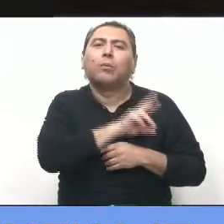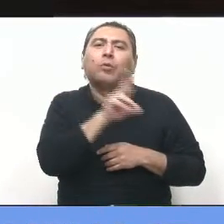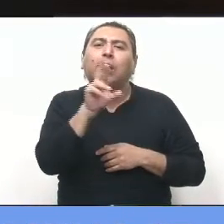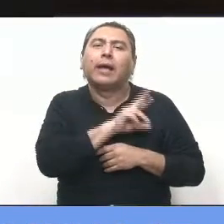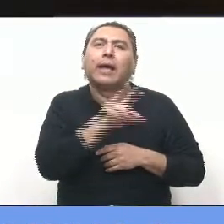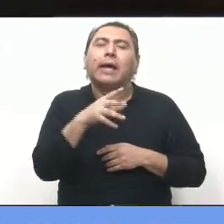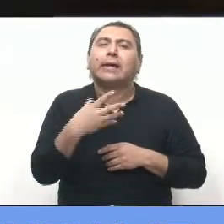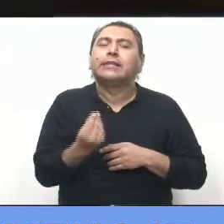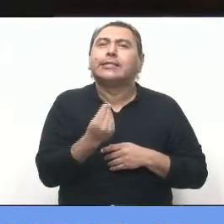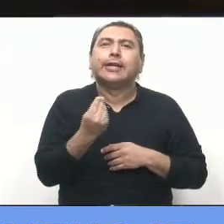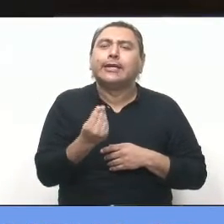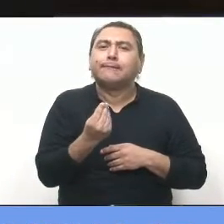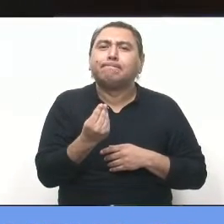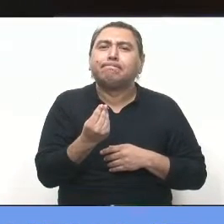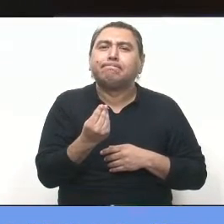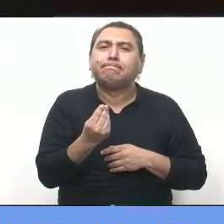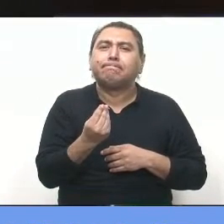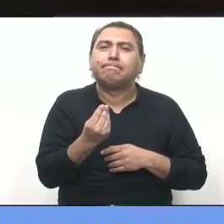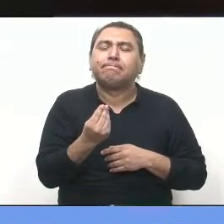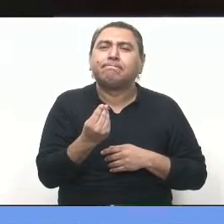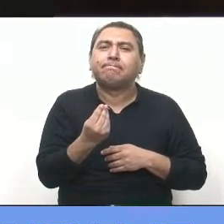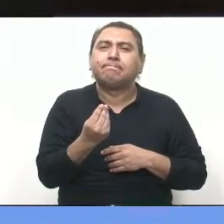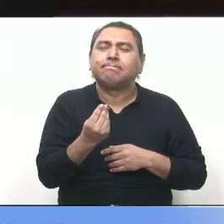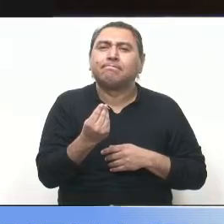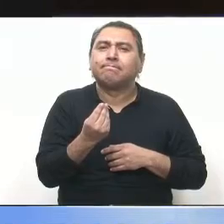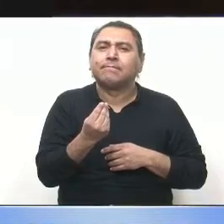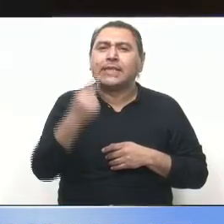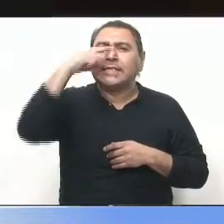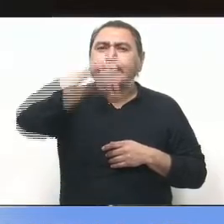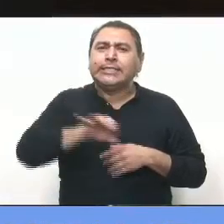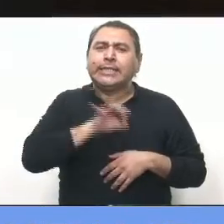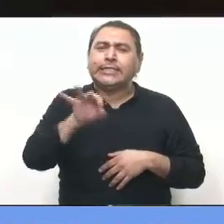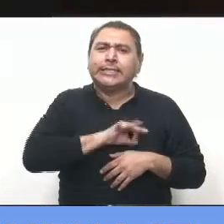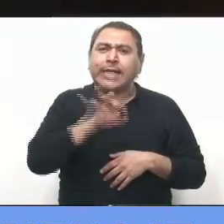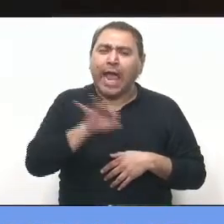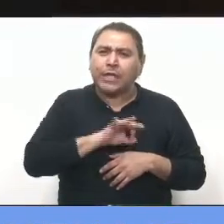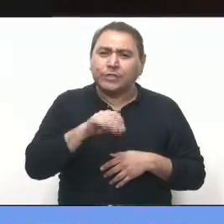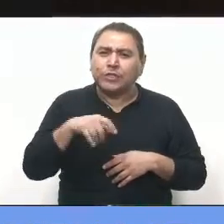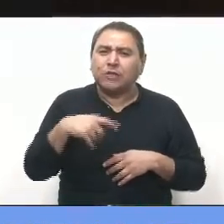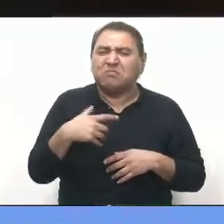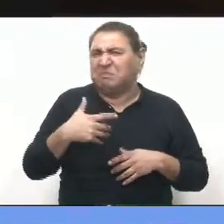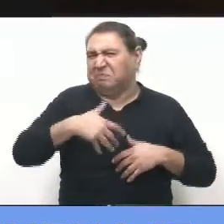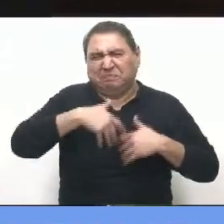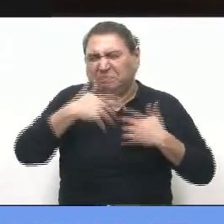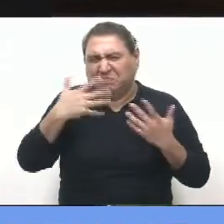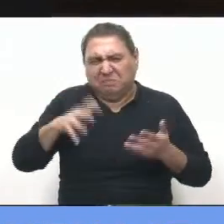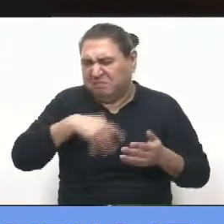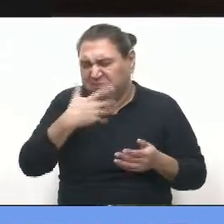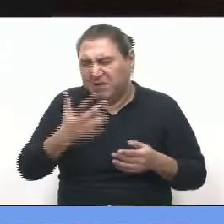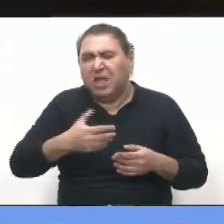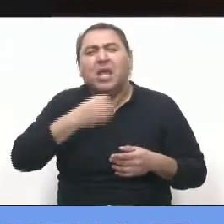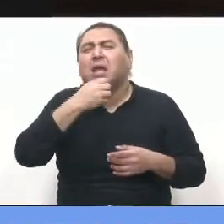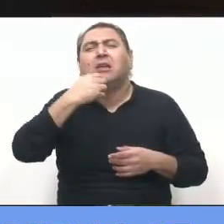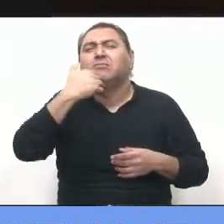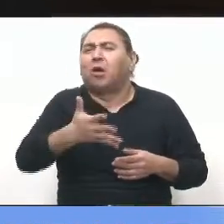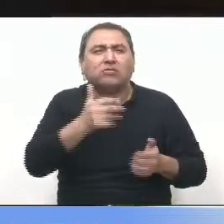a la que le bastaron 7 años para pasar a la historia. Miren, hayan hecho lo que hayan hecho, a Eva no la borra nadie de